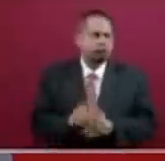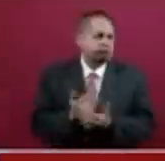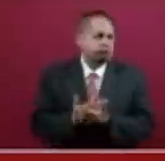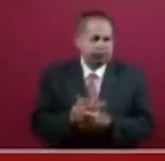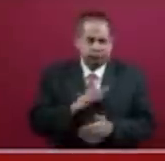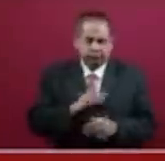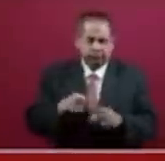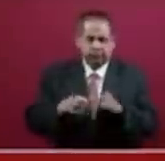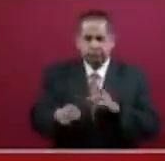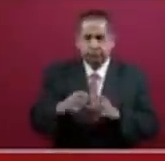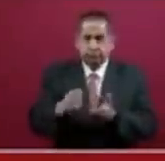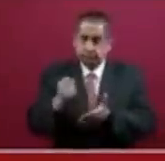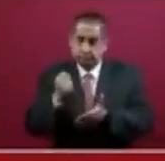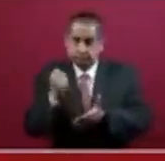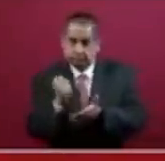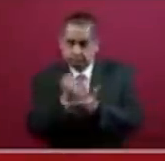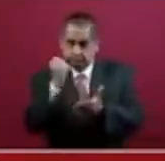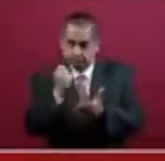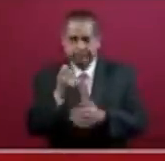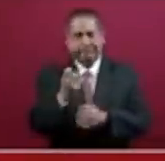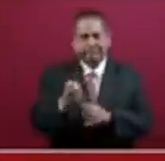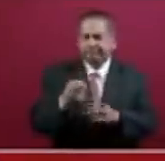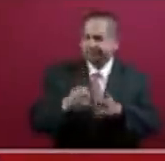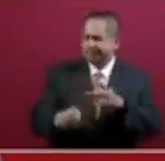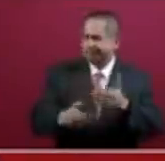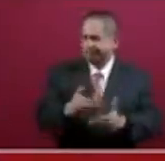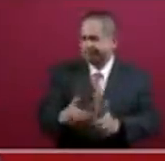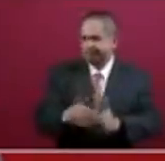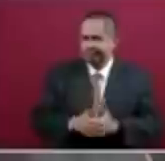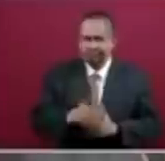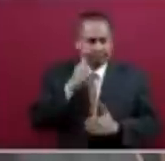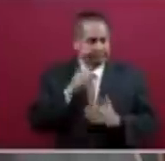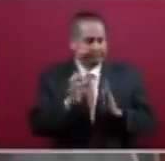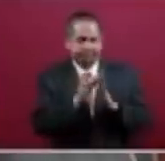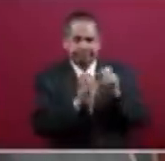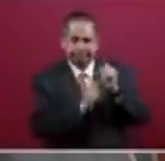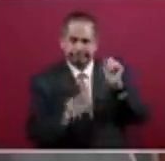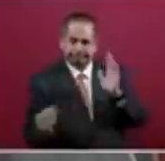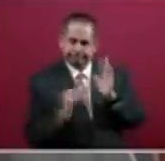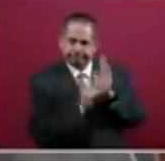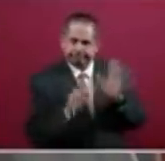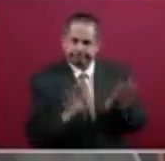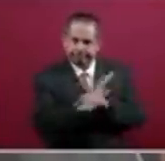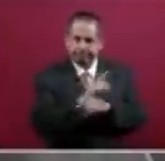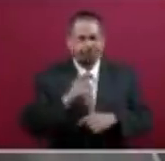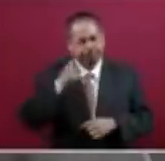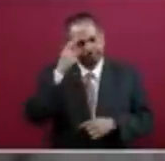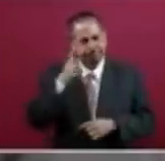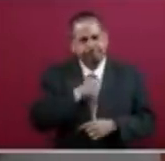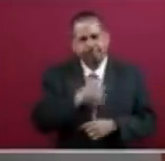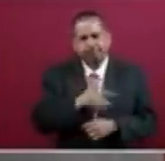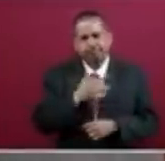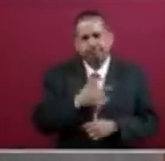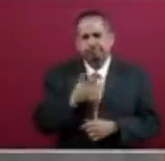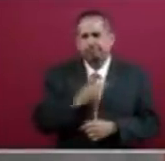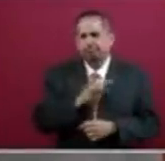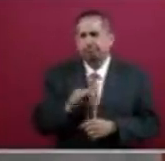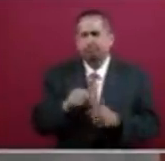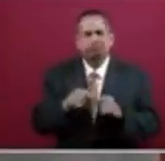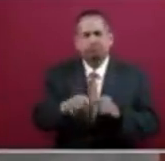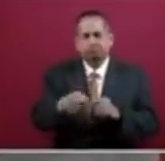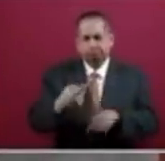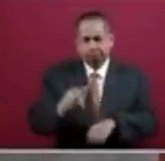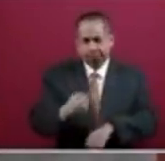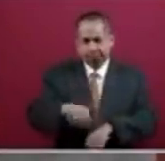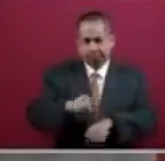más a la aprobación de la reforma constitucional, que espero que se tenga esta